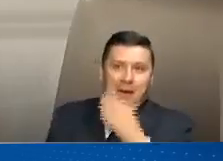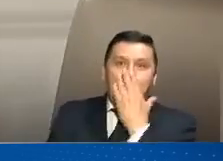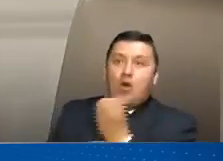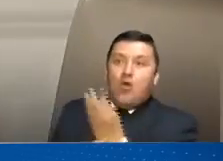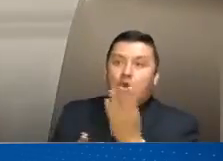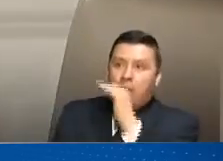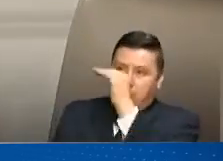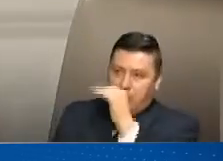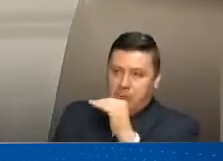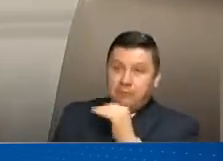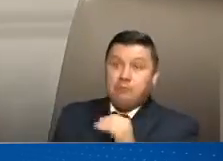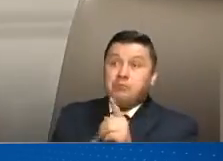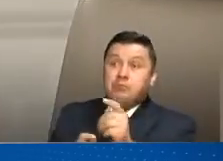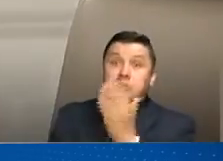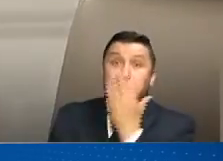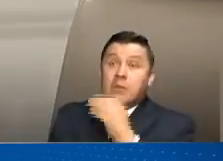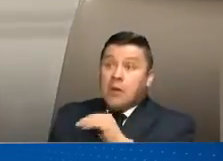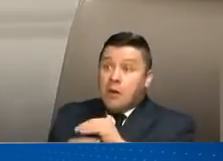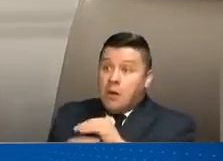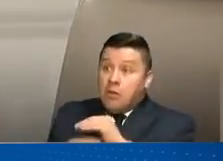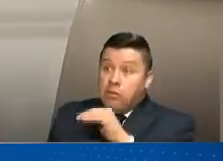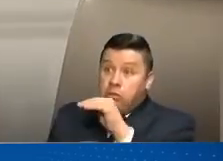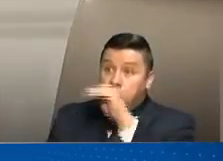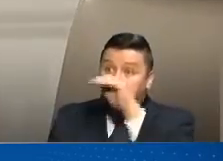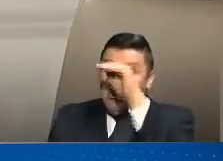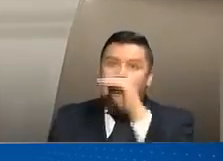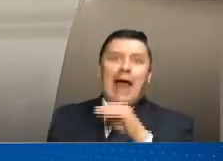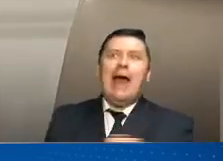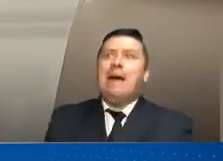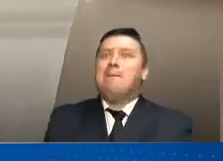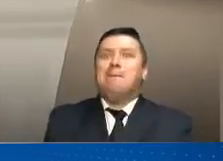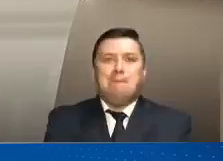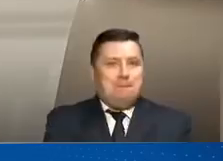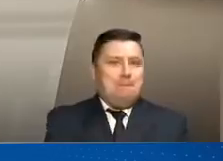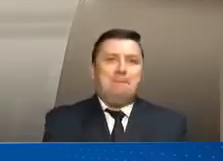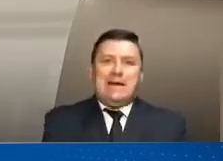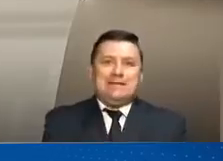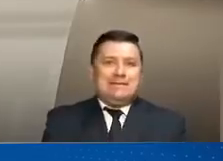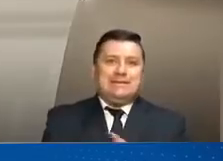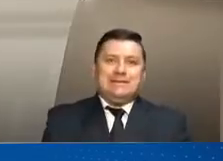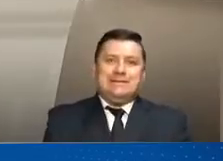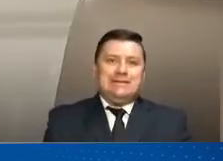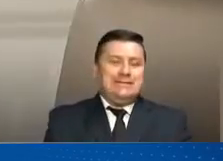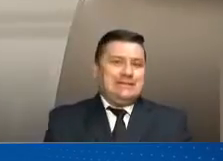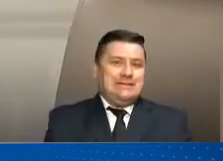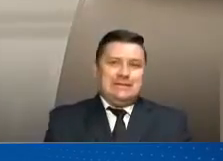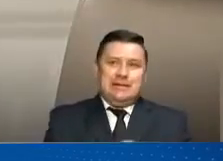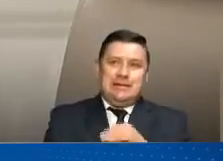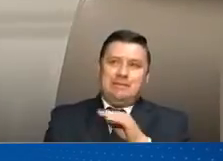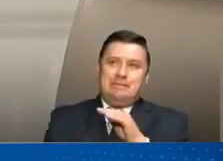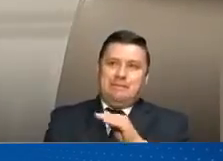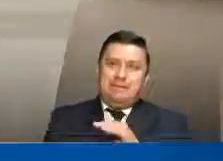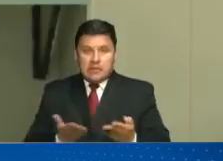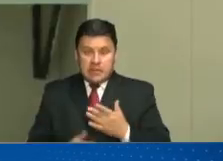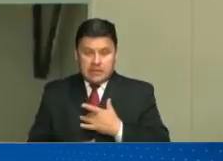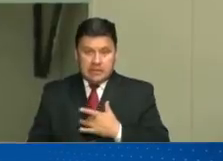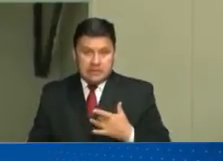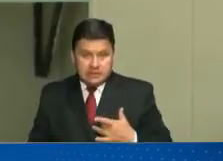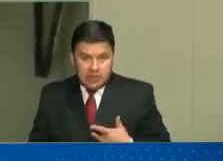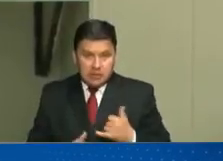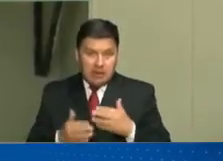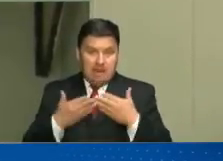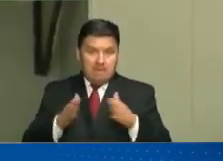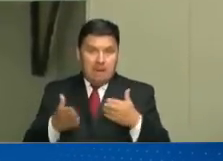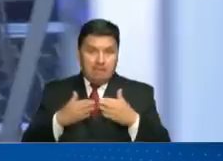las medidas cambien, debemos mantener necesariamente medidas que disminuyan el contacto social. De acuerdo a